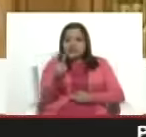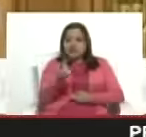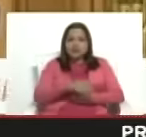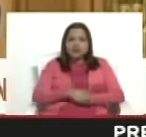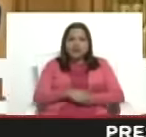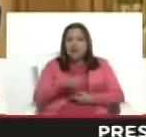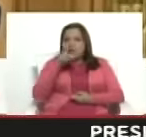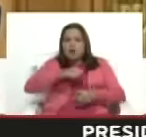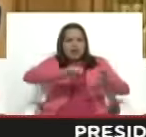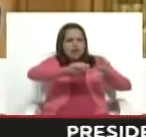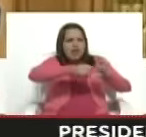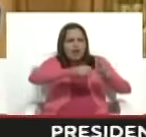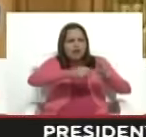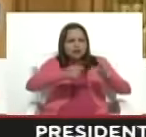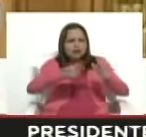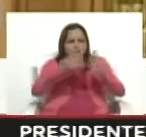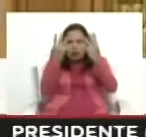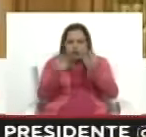portón.